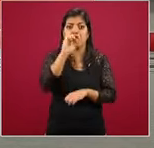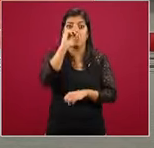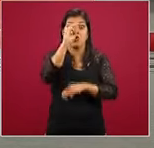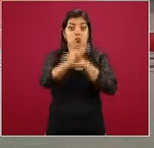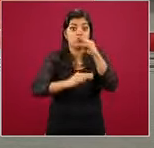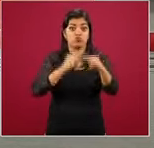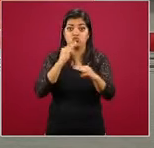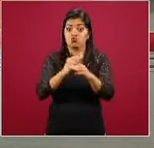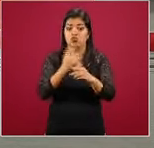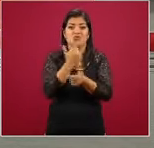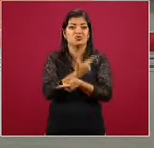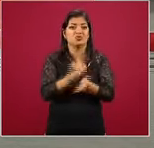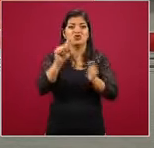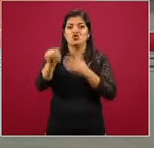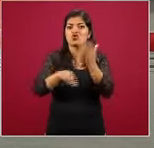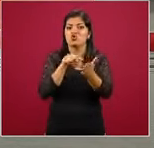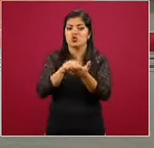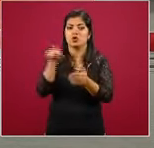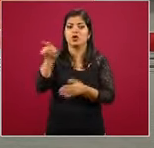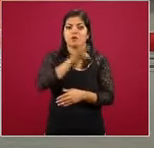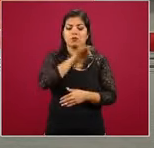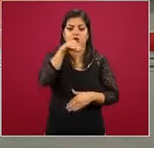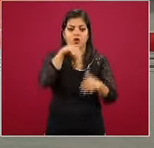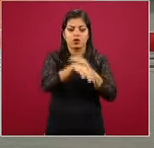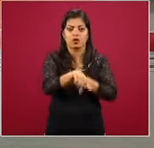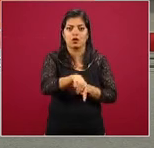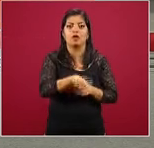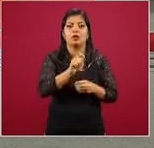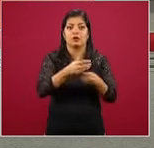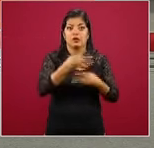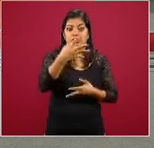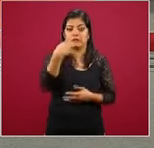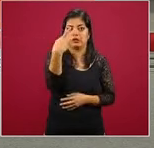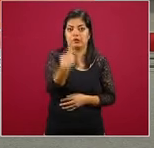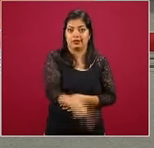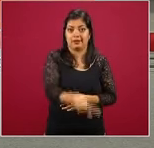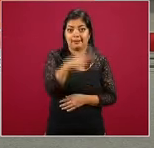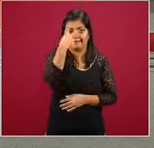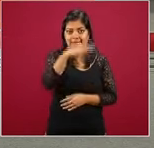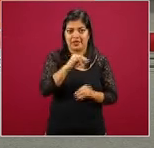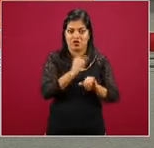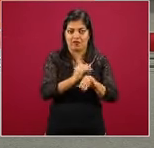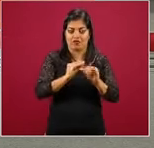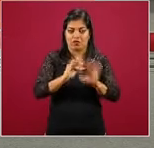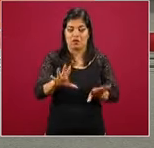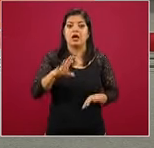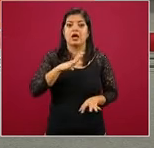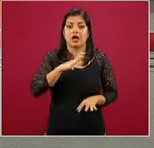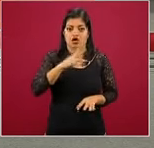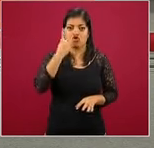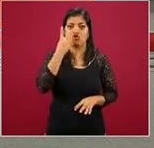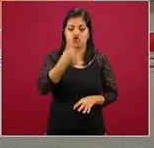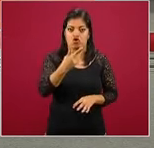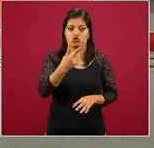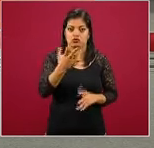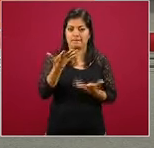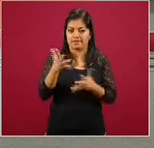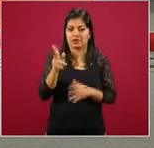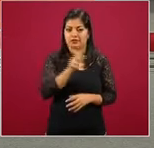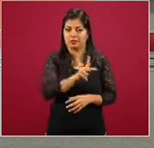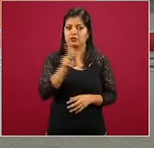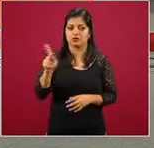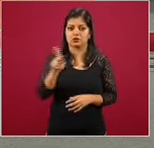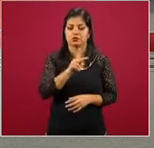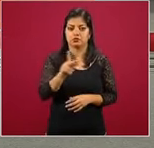en cualquier lugar, que puedan acceder a la información de México. Ya tenemos 2 medios de información semejantes que